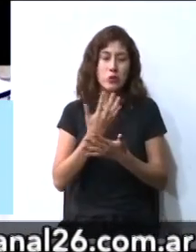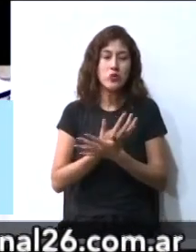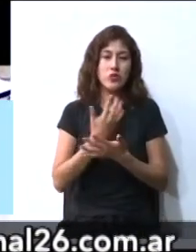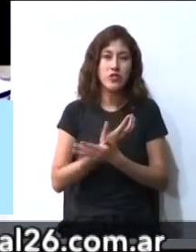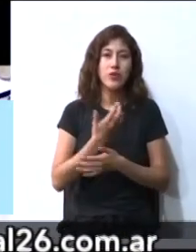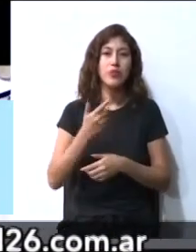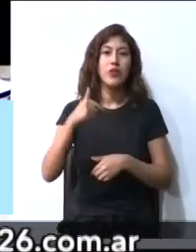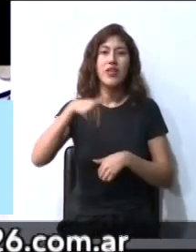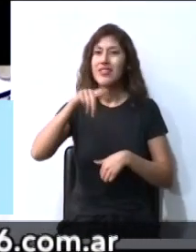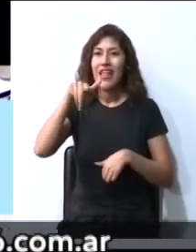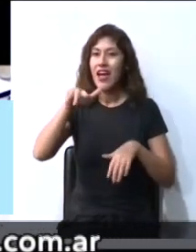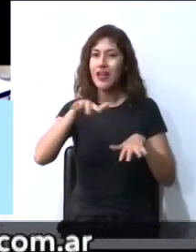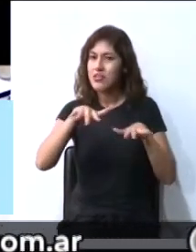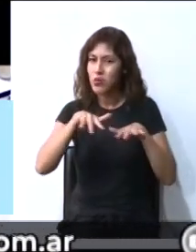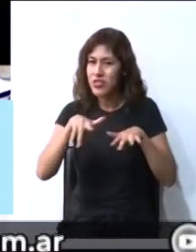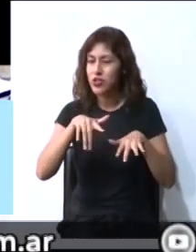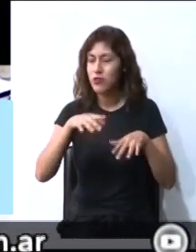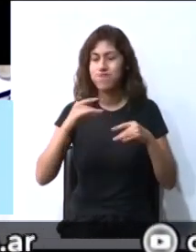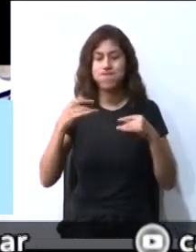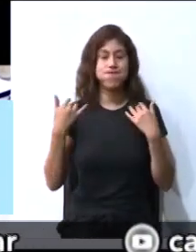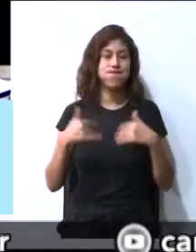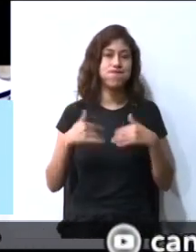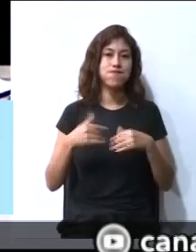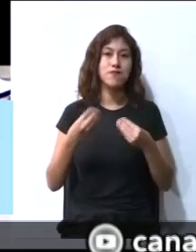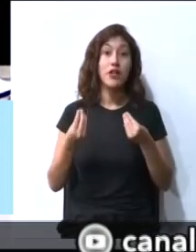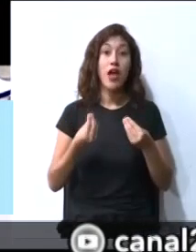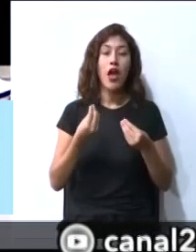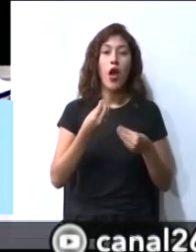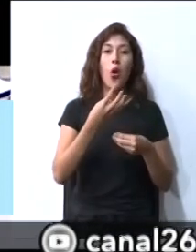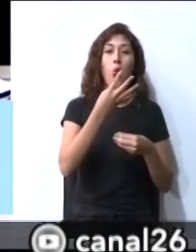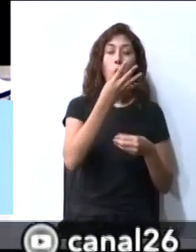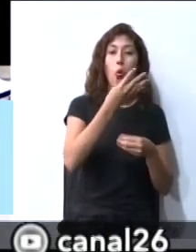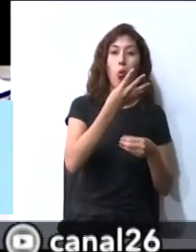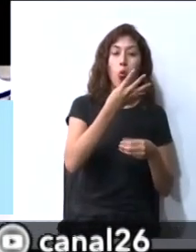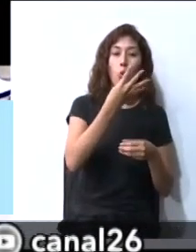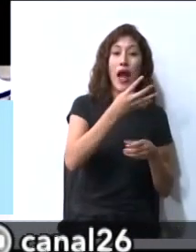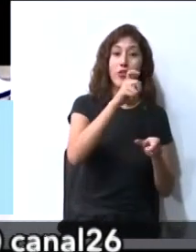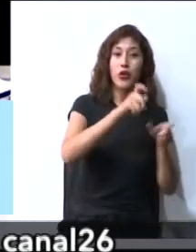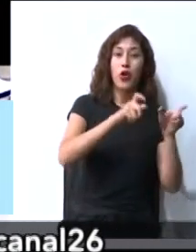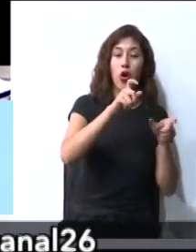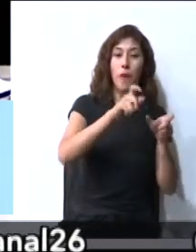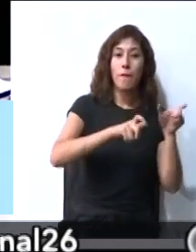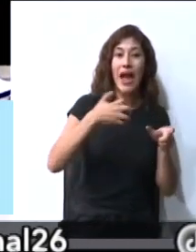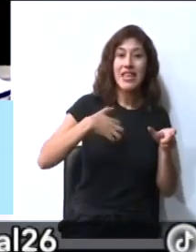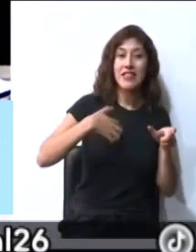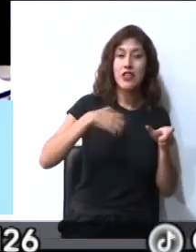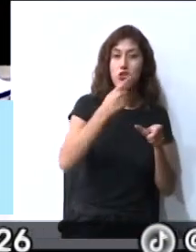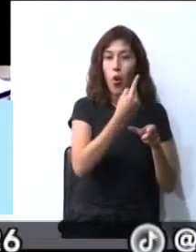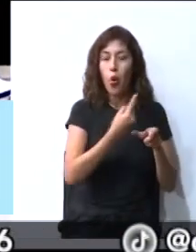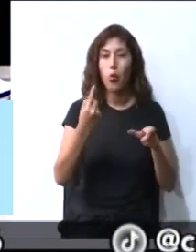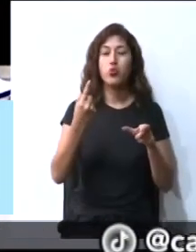vivimos, pero para 4 de cada 10 argentinos la angustia es todavía peor.